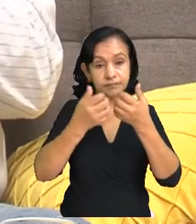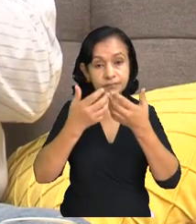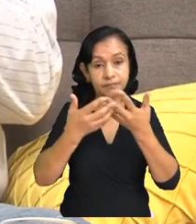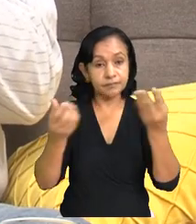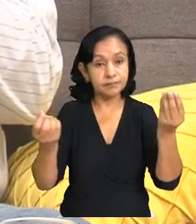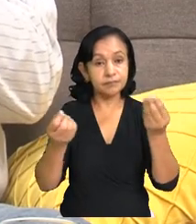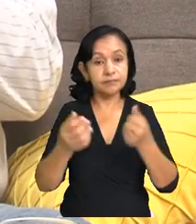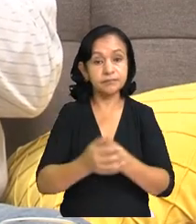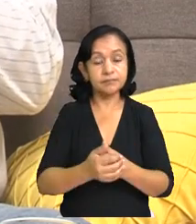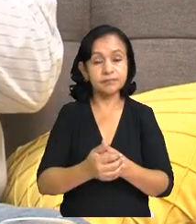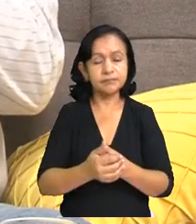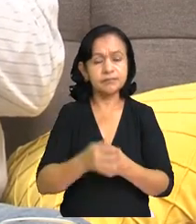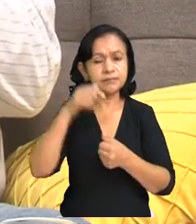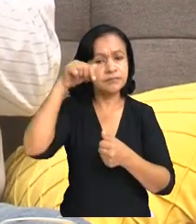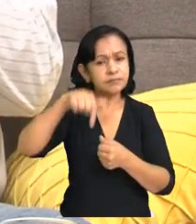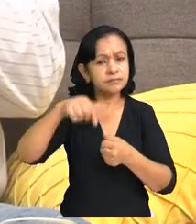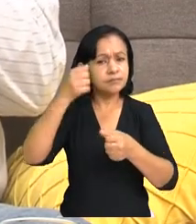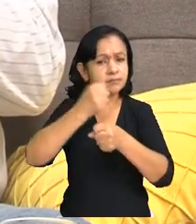trabajando,